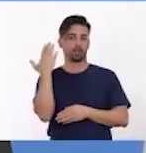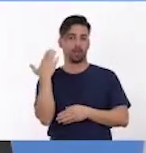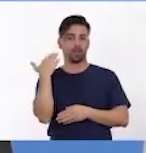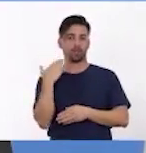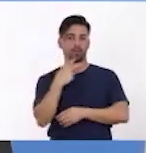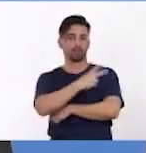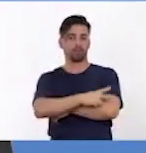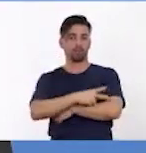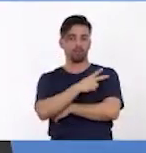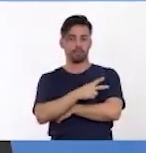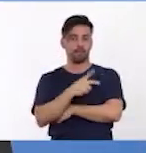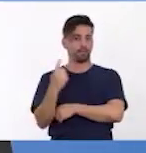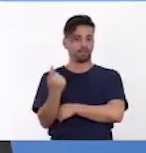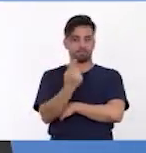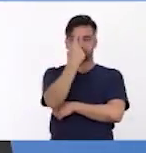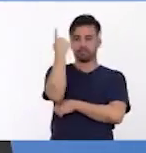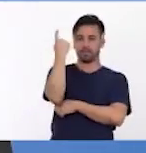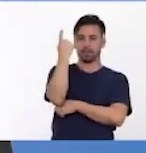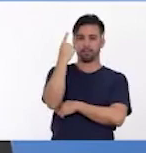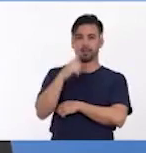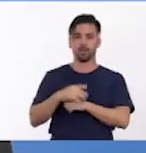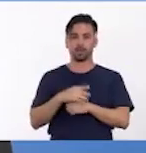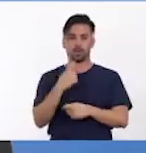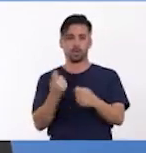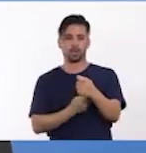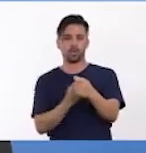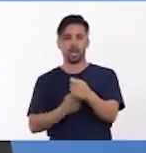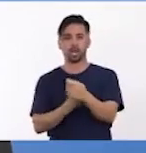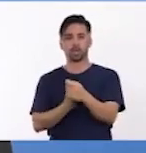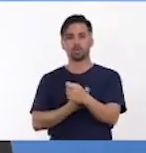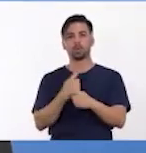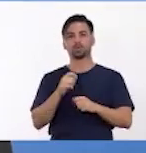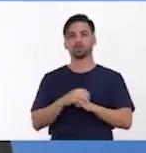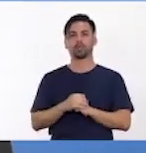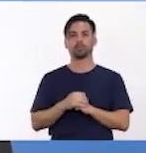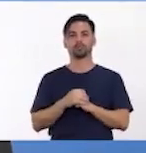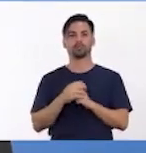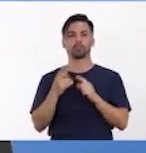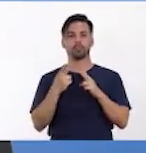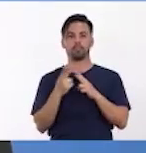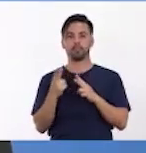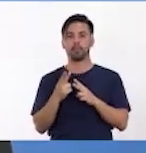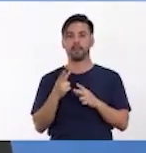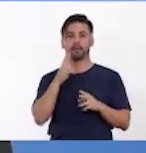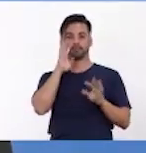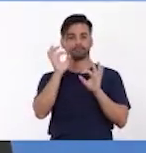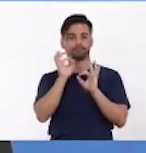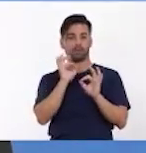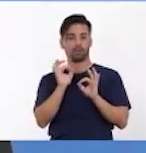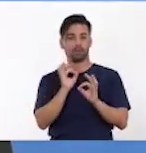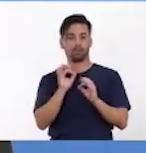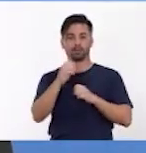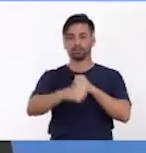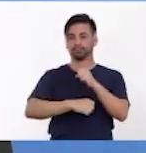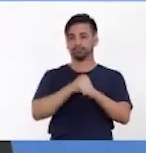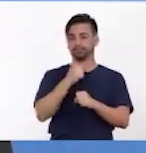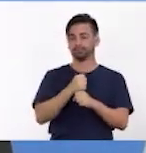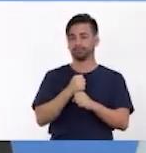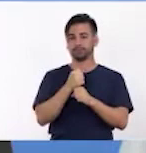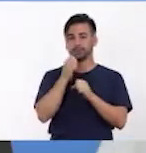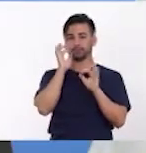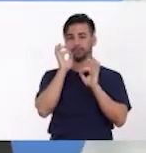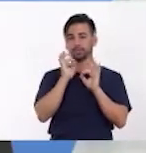es abanderado en la lucha por fortalecer el uso de esas fuentes de energía. Los trabajos prácticos deben ir a demostrar